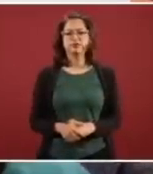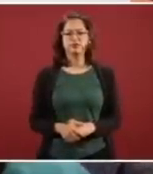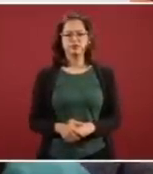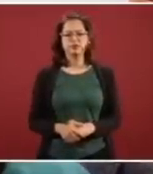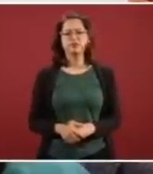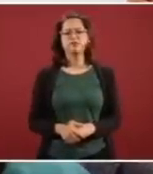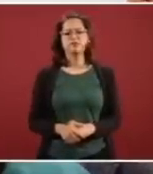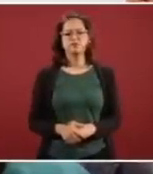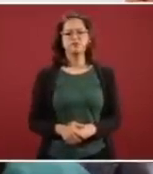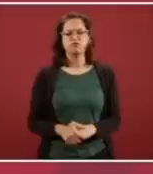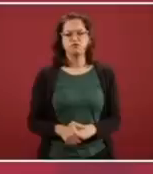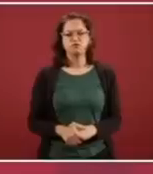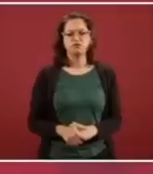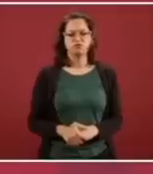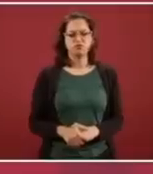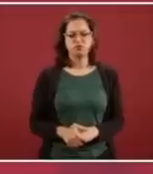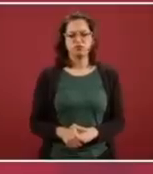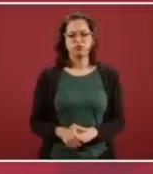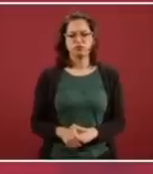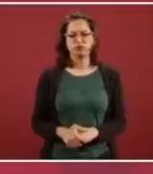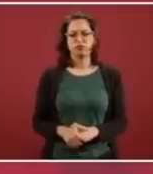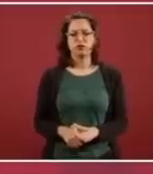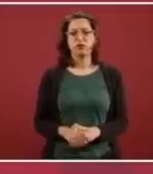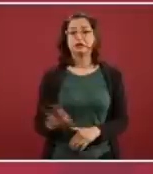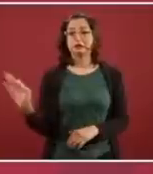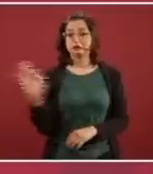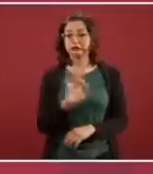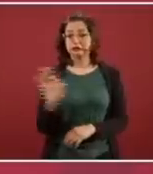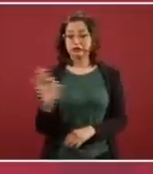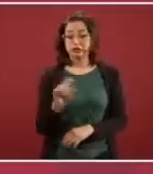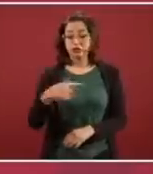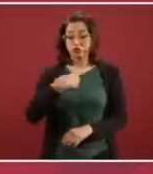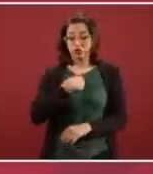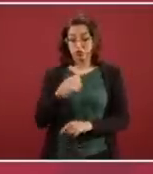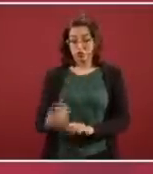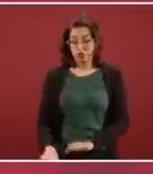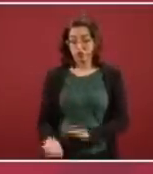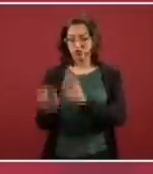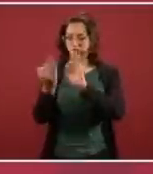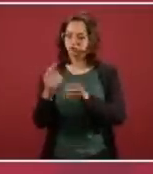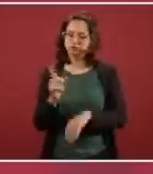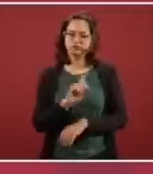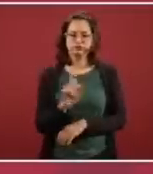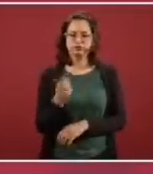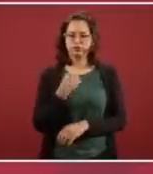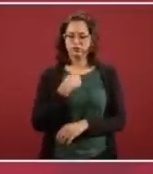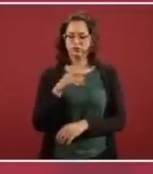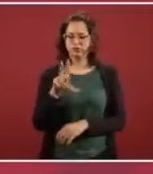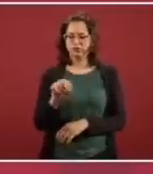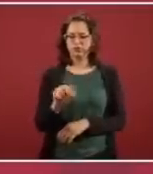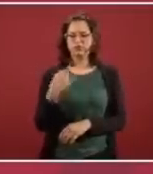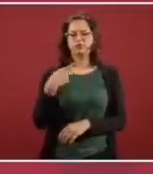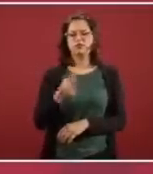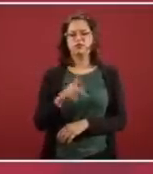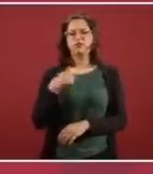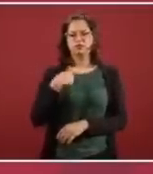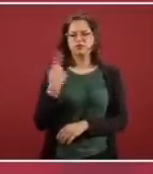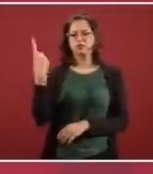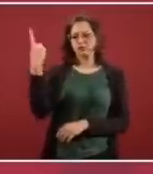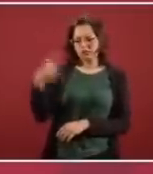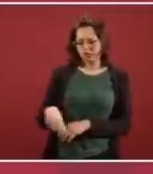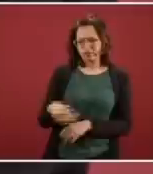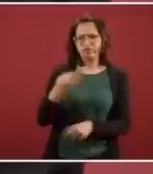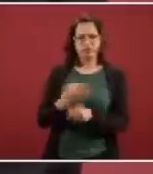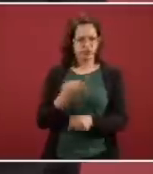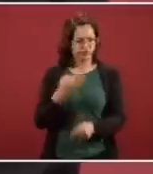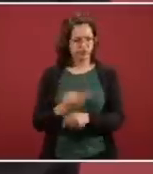Quizá yo no, pero sí, le daré instrucciones desde